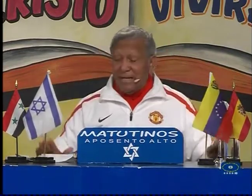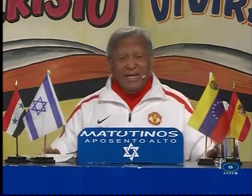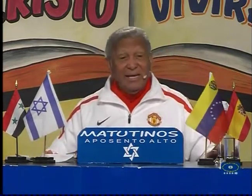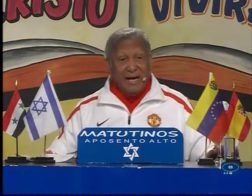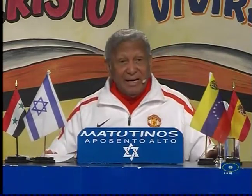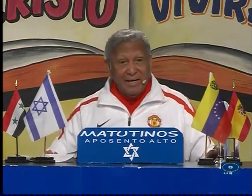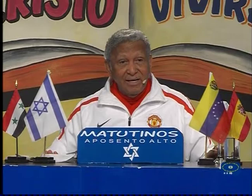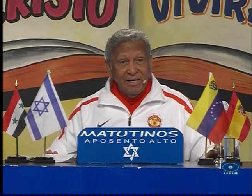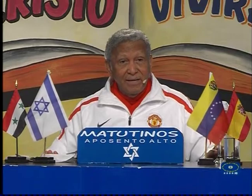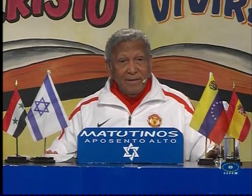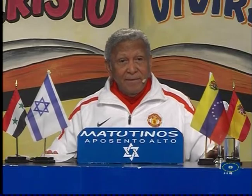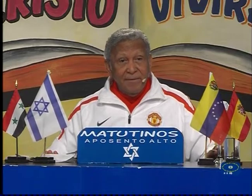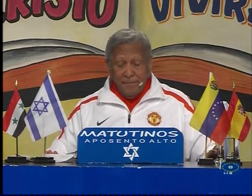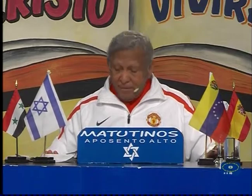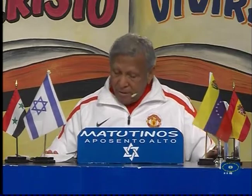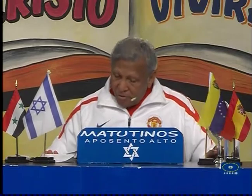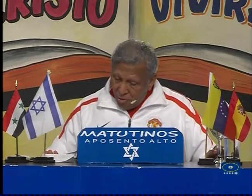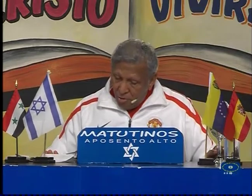se imagina.